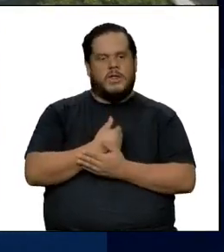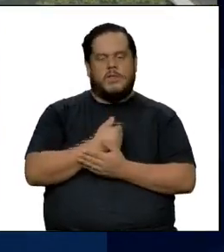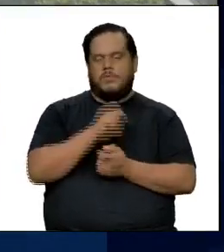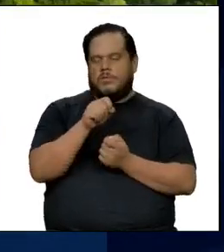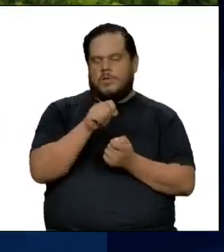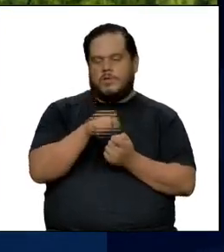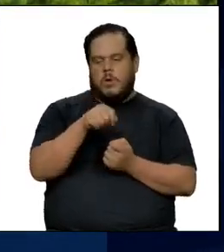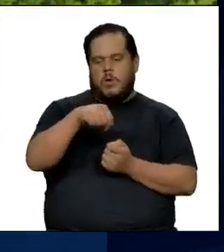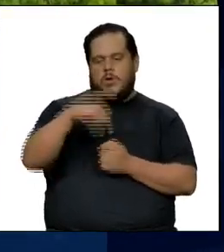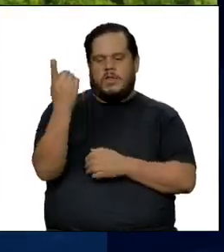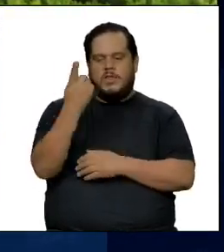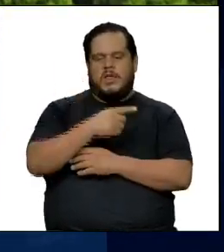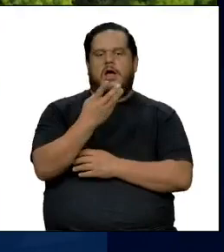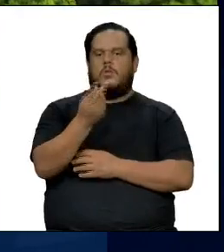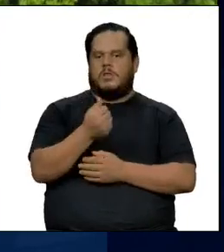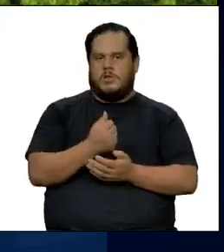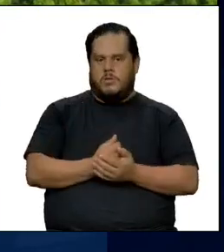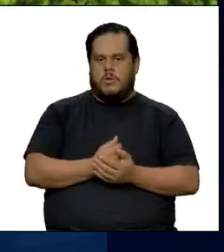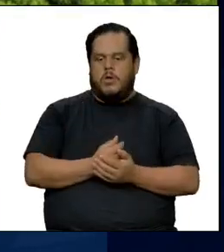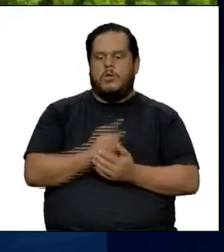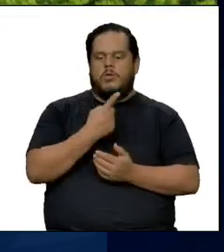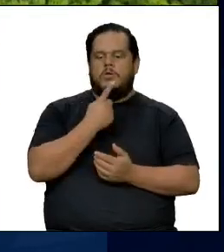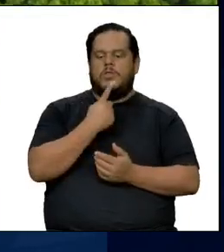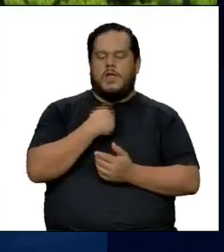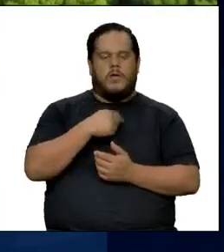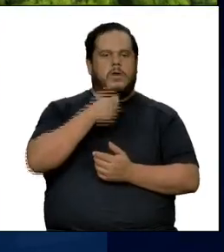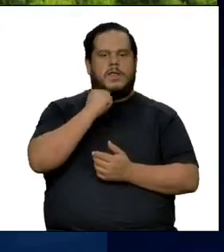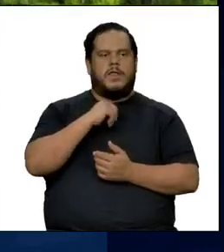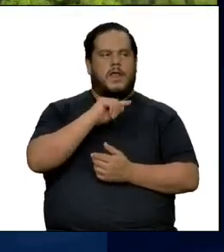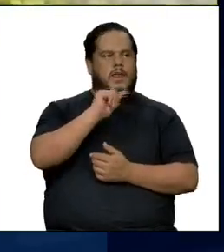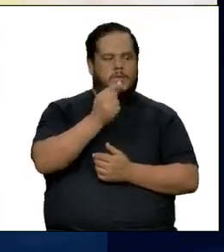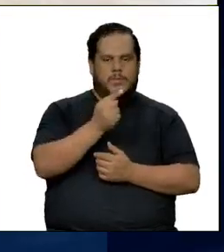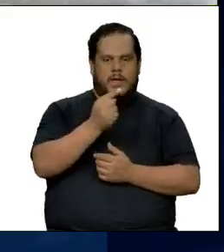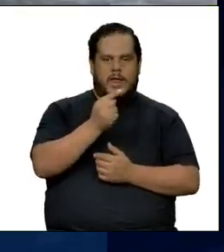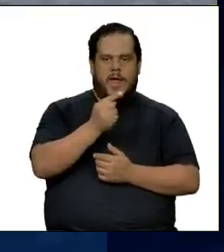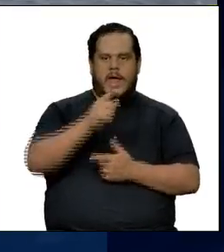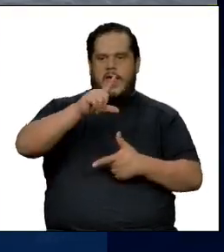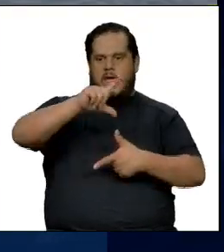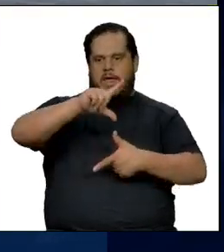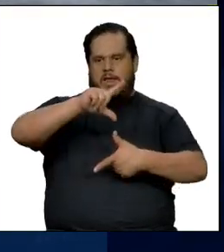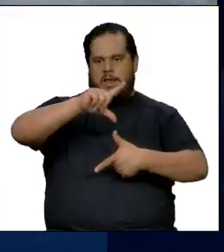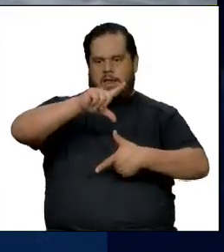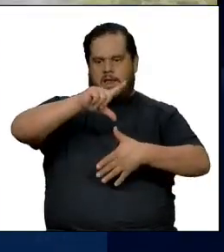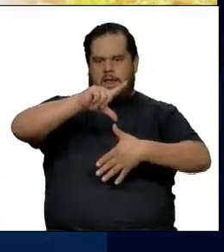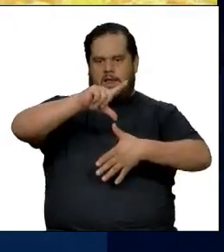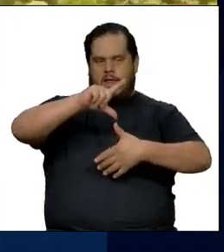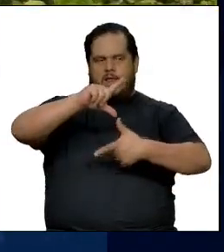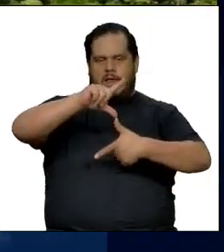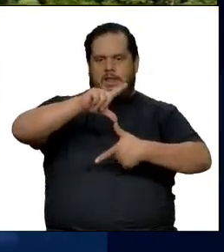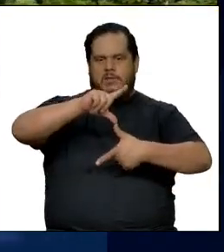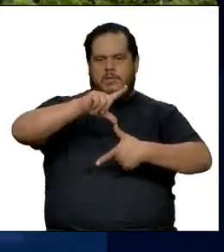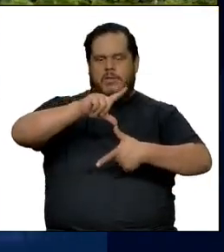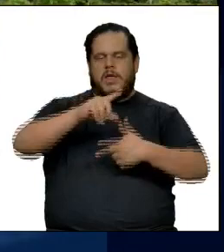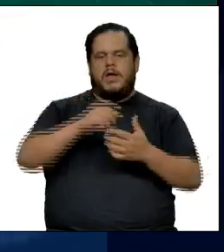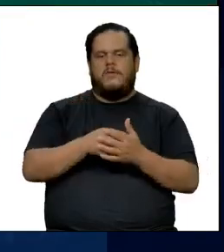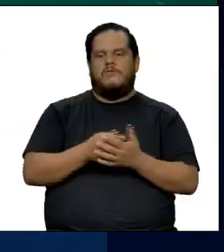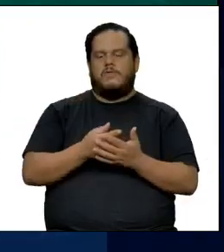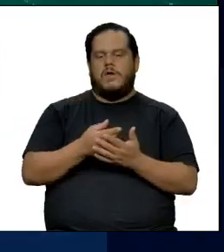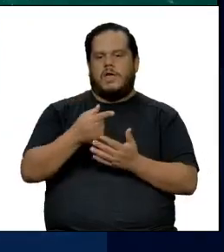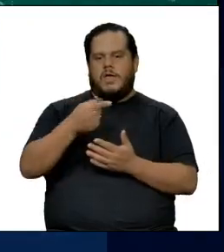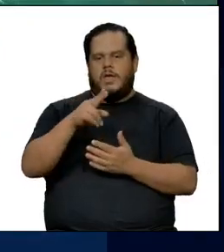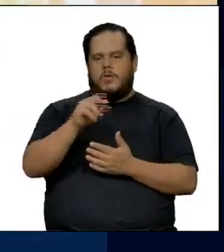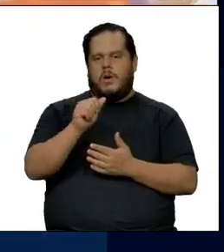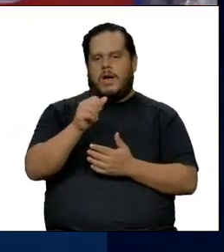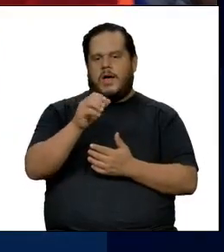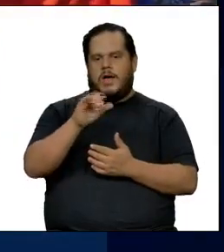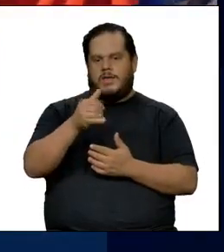en día cuántas son. Nos comentaron ayer que la primera en Latinoamérica fue Guayaquil hace algunos años, y nosotros estamos muy contentos y